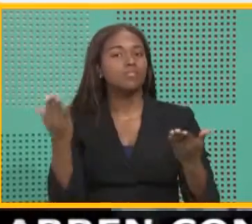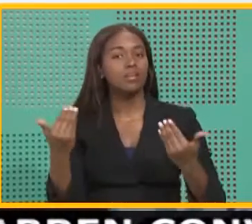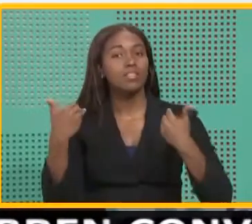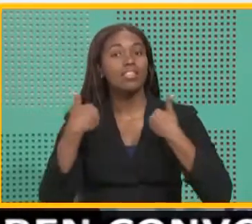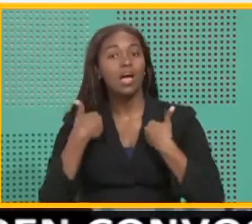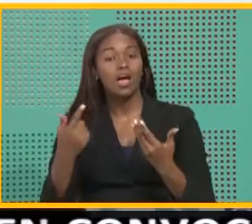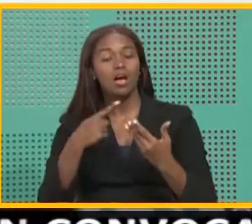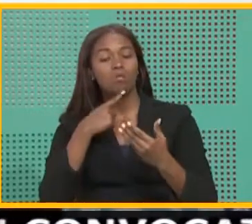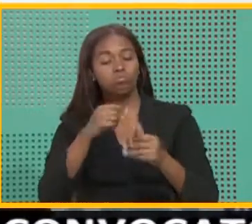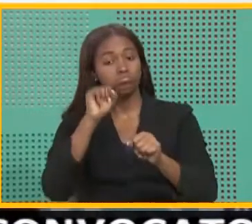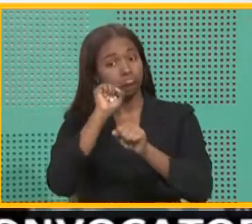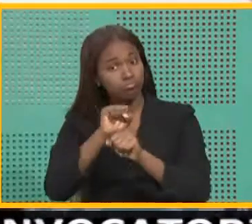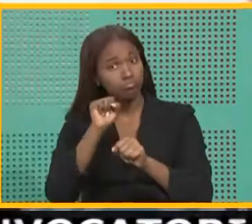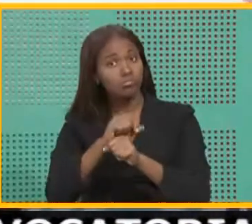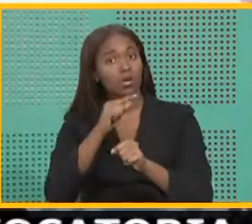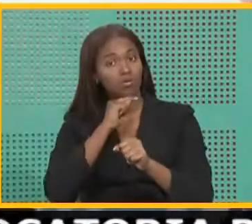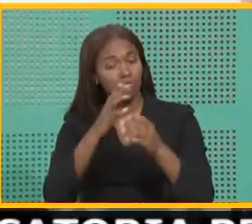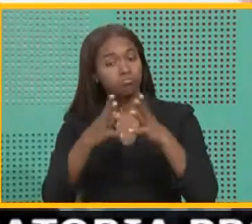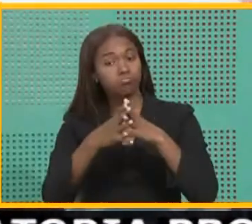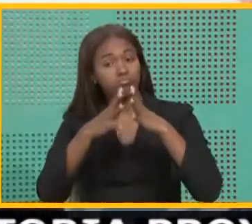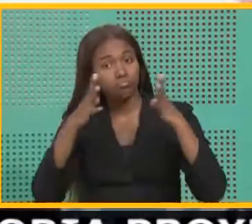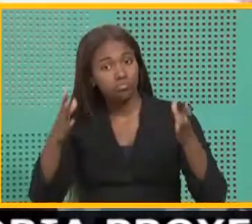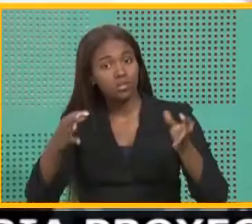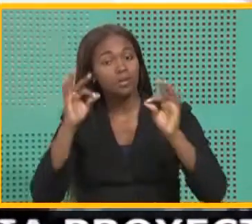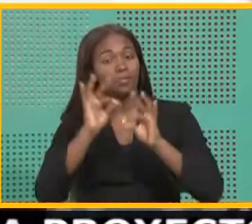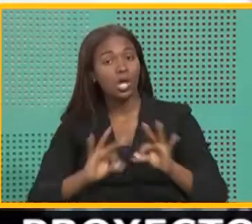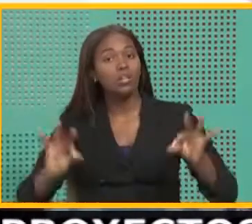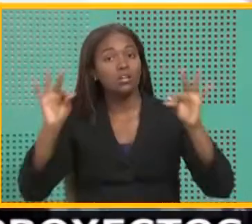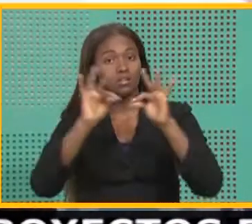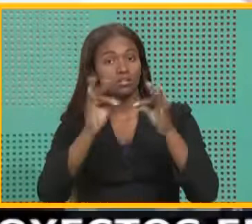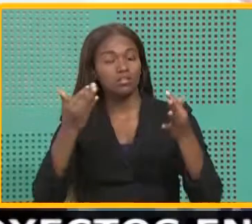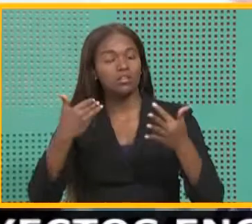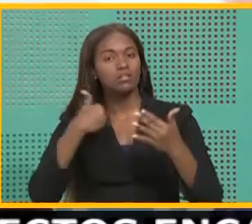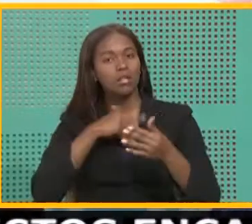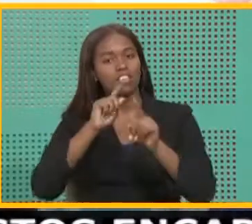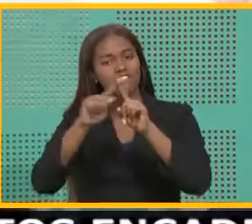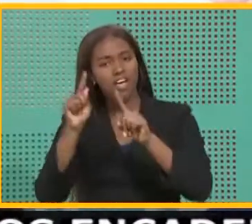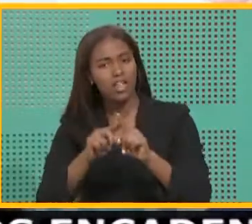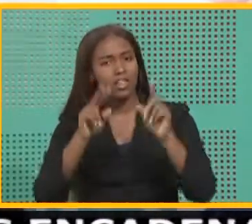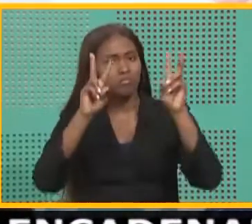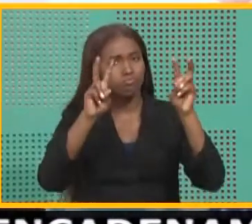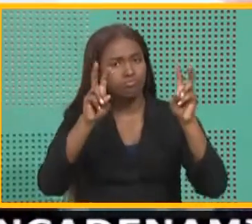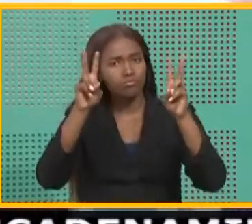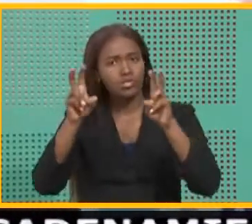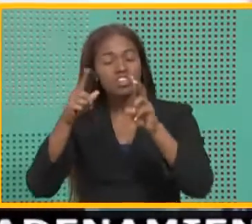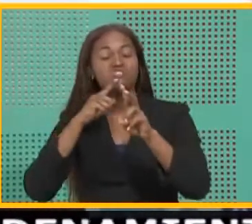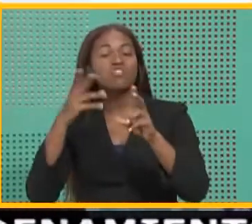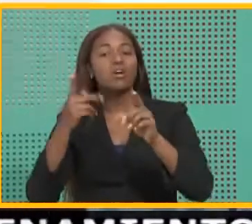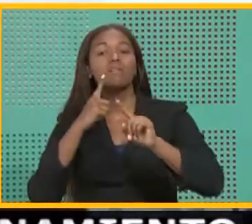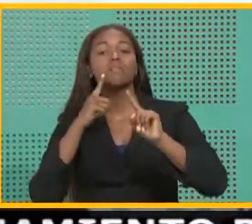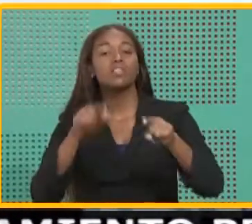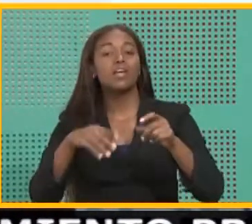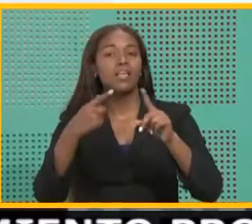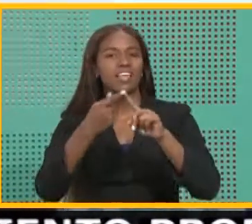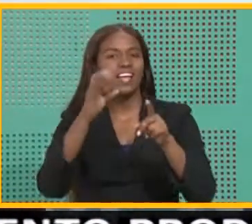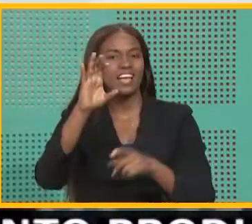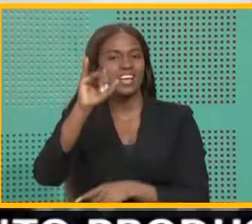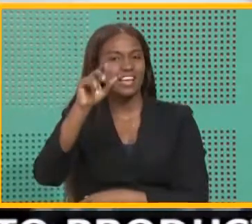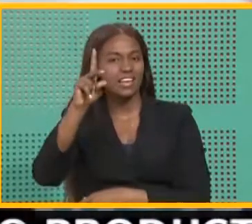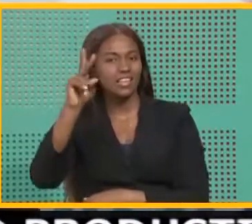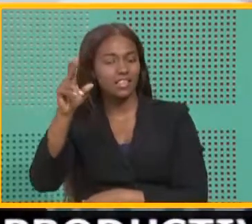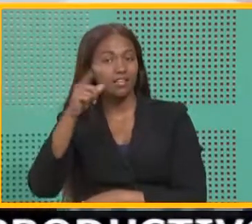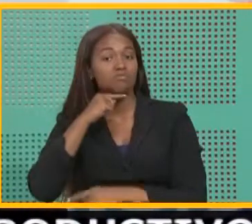hemos tenido un desempeño bastante importante en los renglones que son los mandatos del CIRD, que